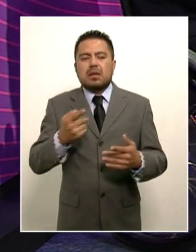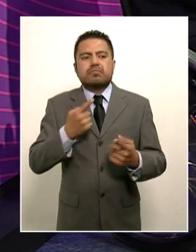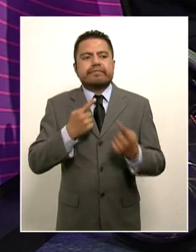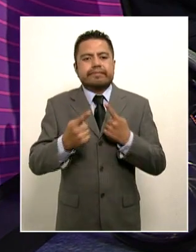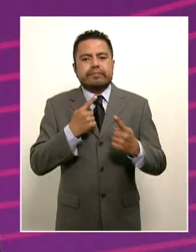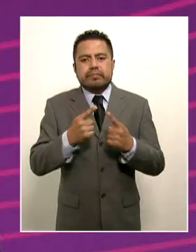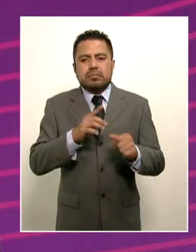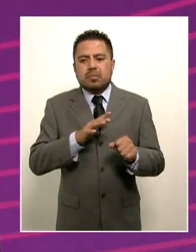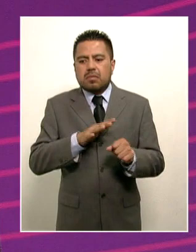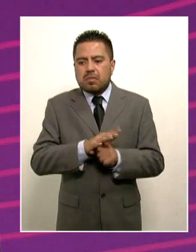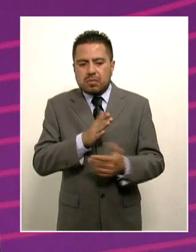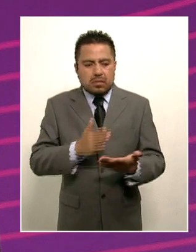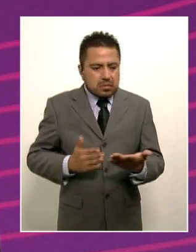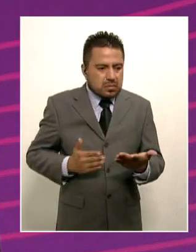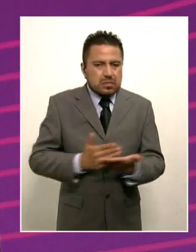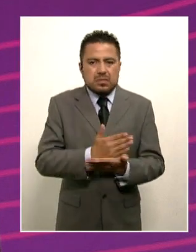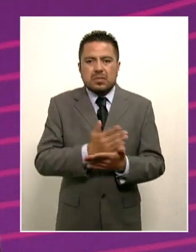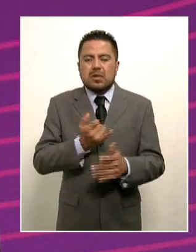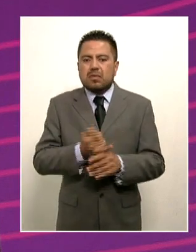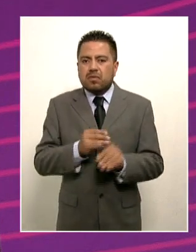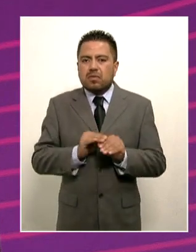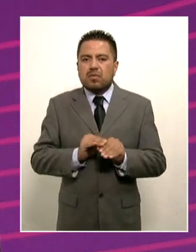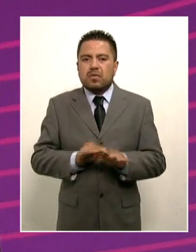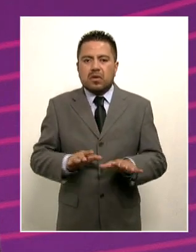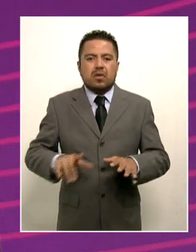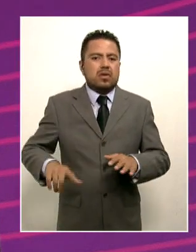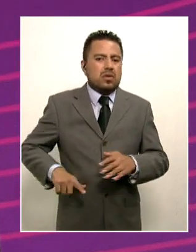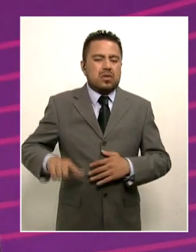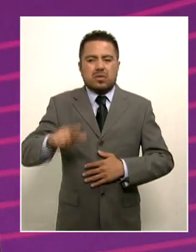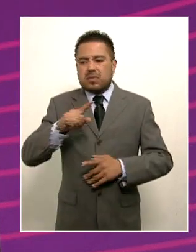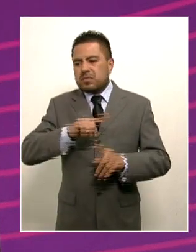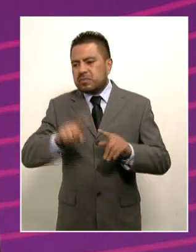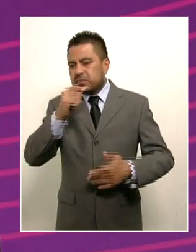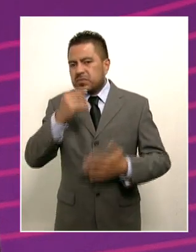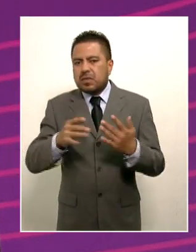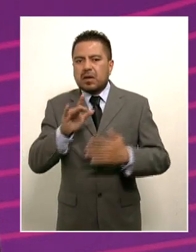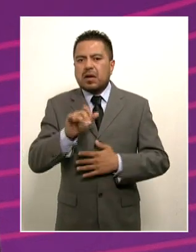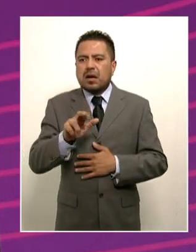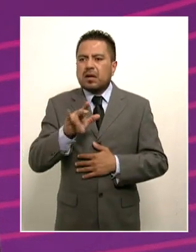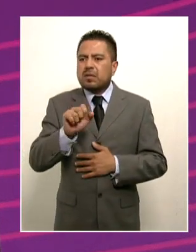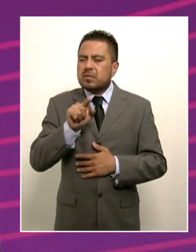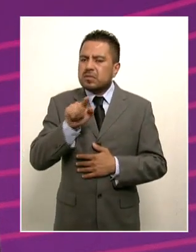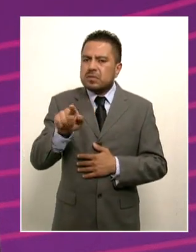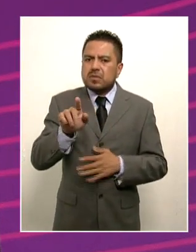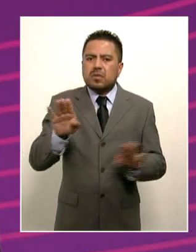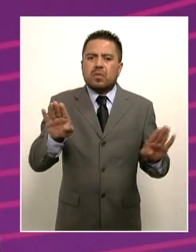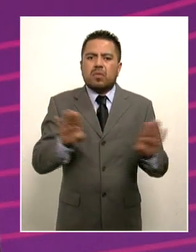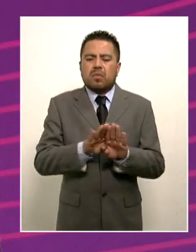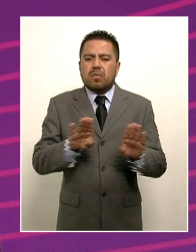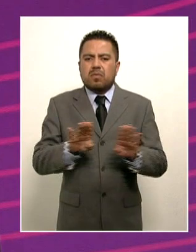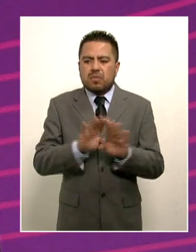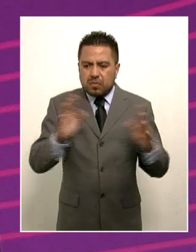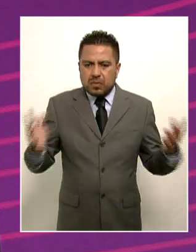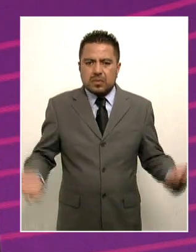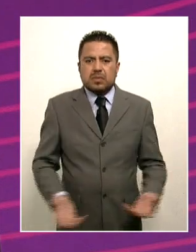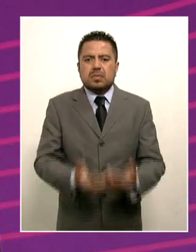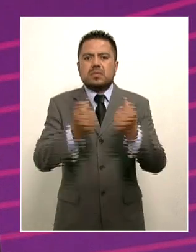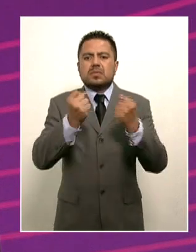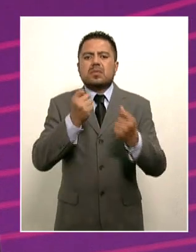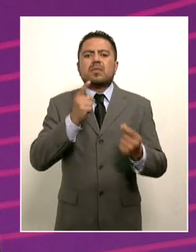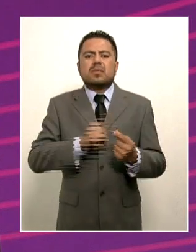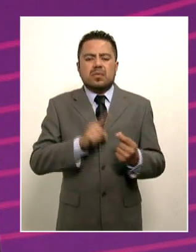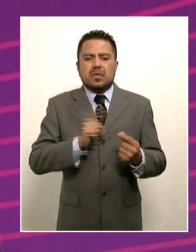hablado de interdicción, de accesibilidad, de información pública gubernamental, pero Carlos, ¿cómo se logra